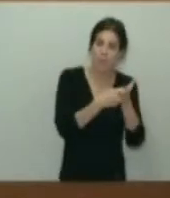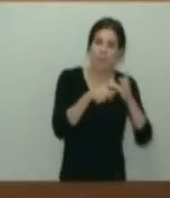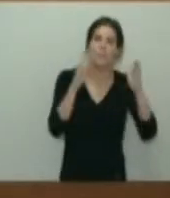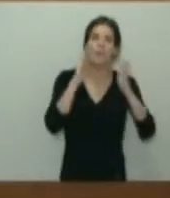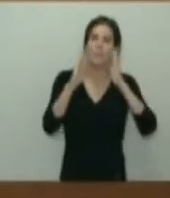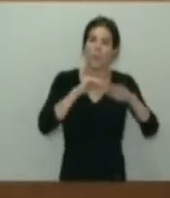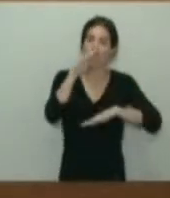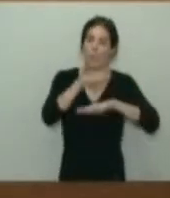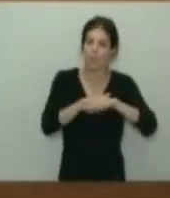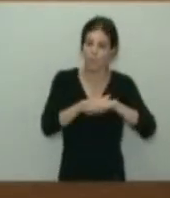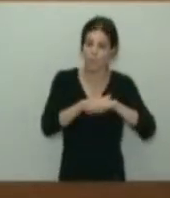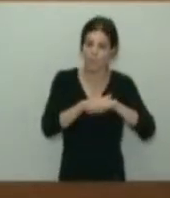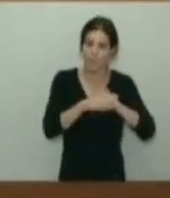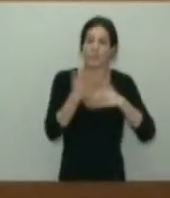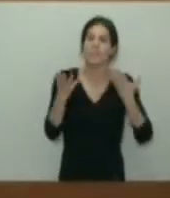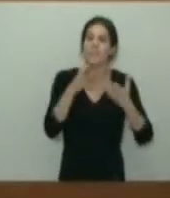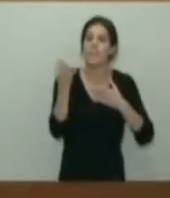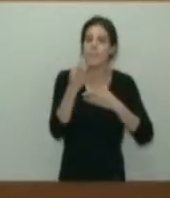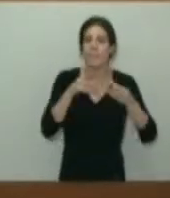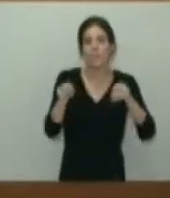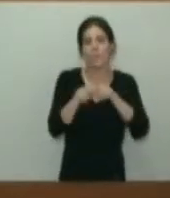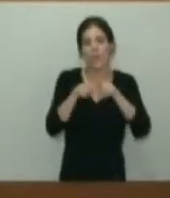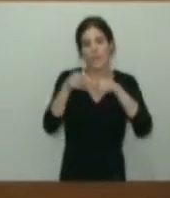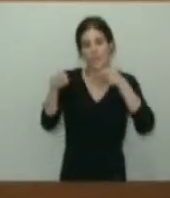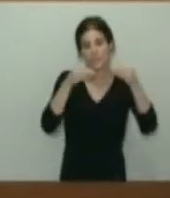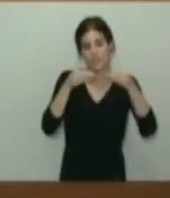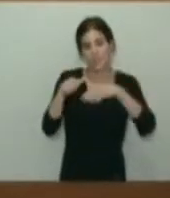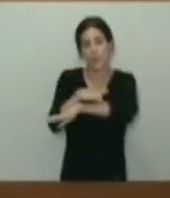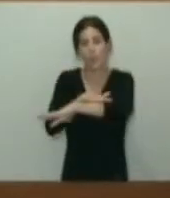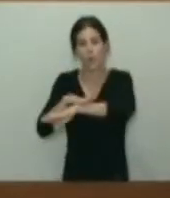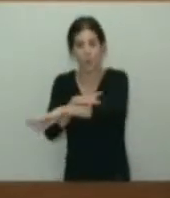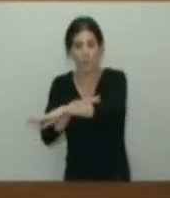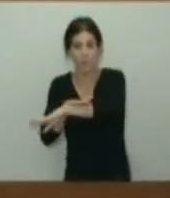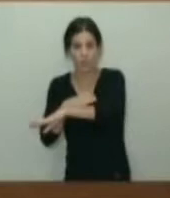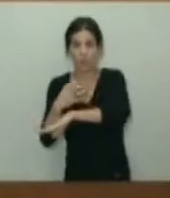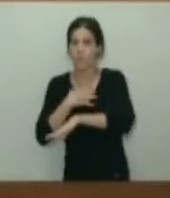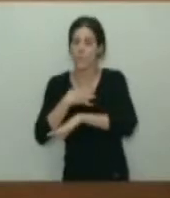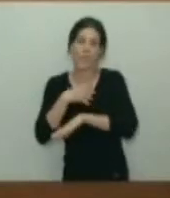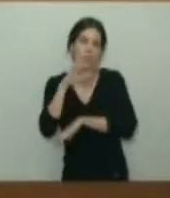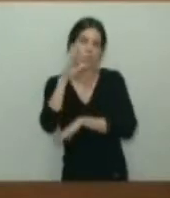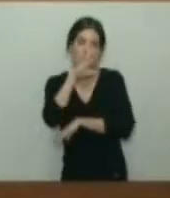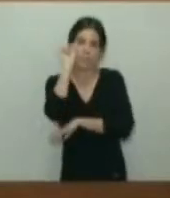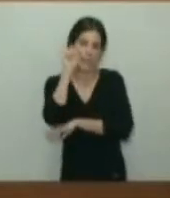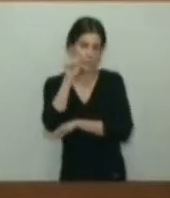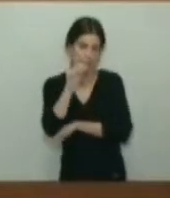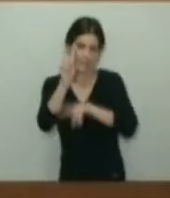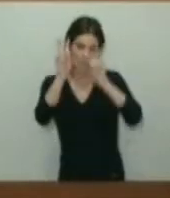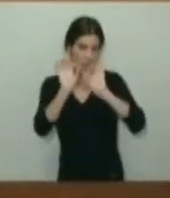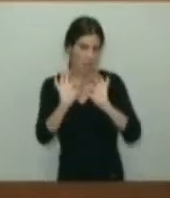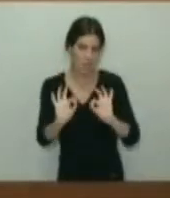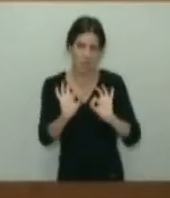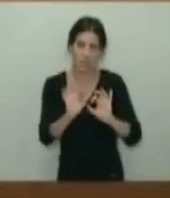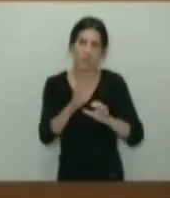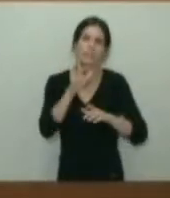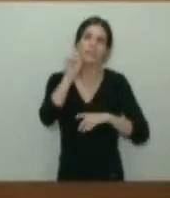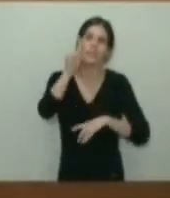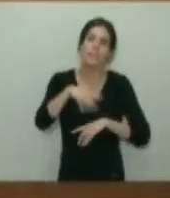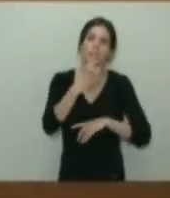para realizar sus pagos. Y desde los Gobiernos no puede seguir mirando para otro lado. Máxime en aquellos casos en